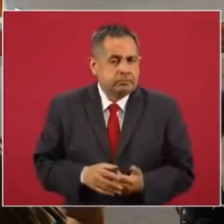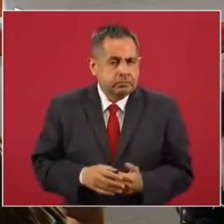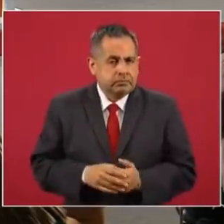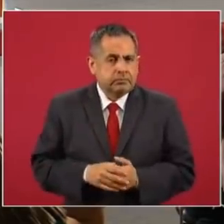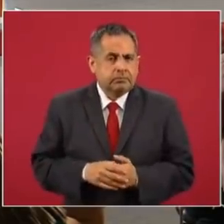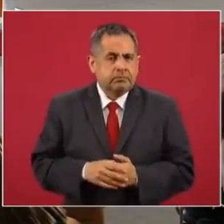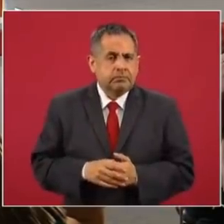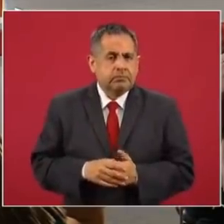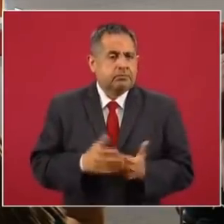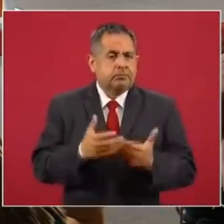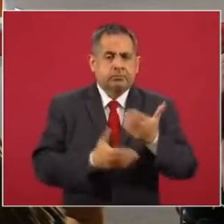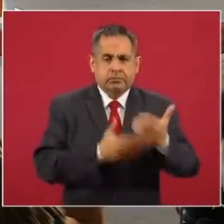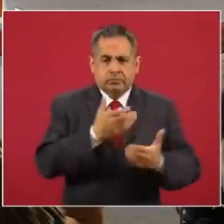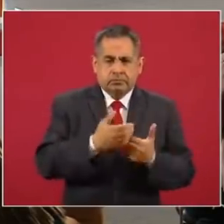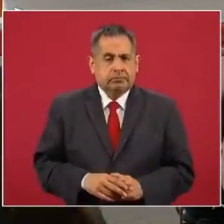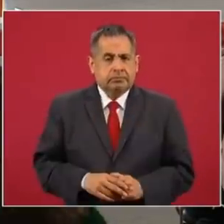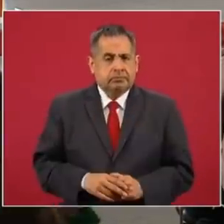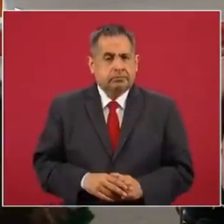comercio,